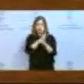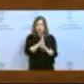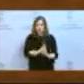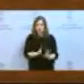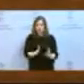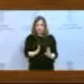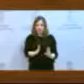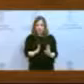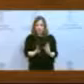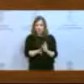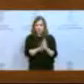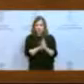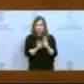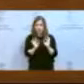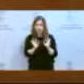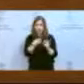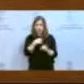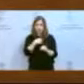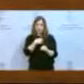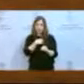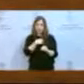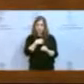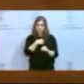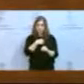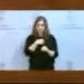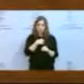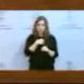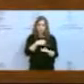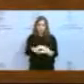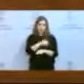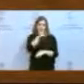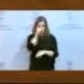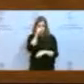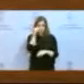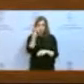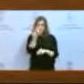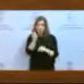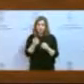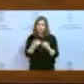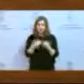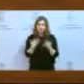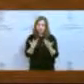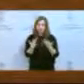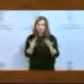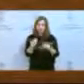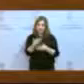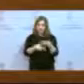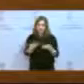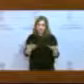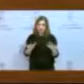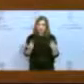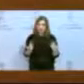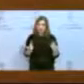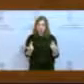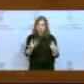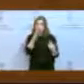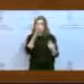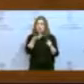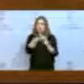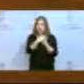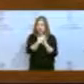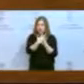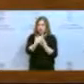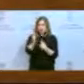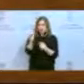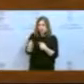puede seguir así, señorías socialistas. Tienen que despertar. Espabilen. Esta situación de desgobierno, de